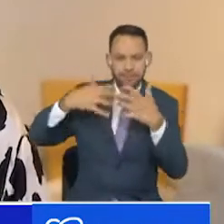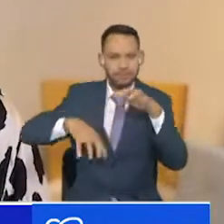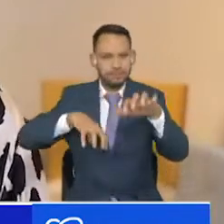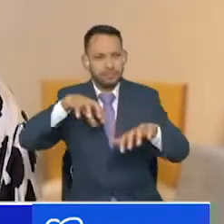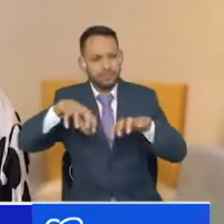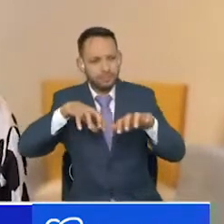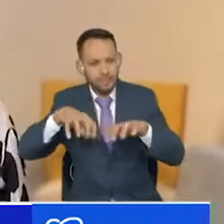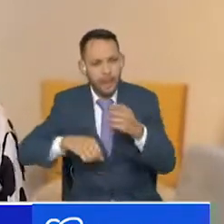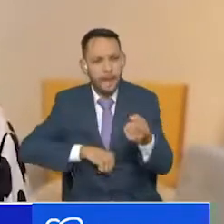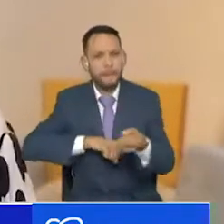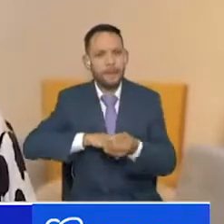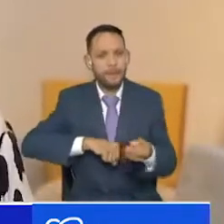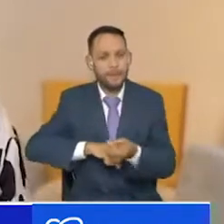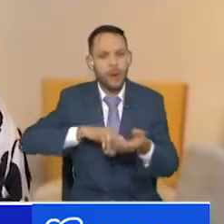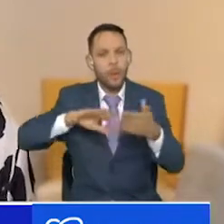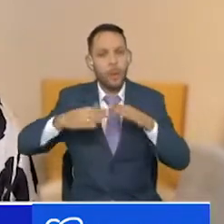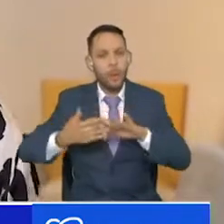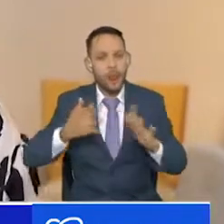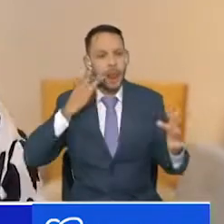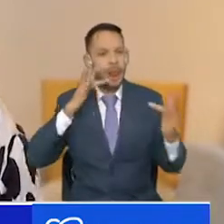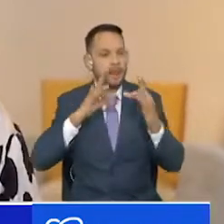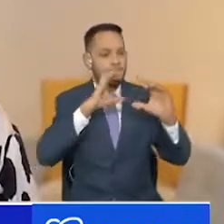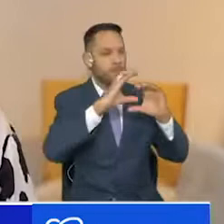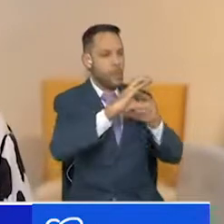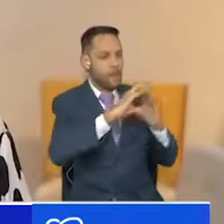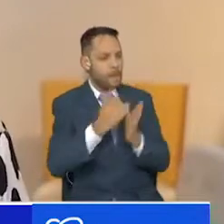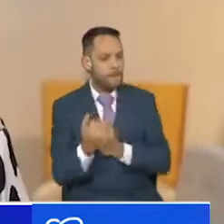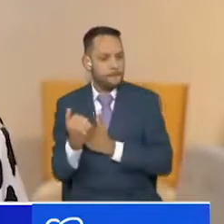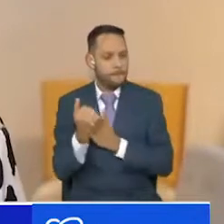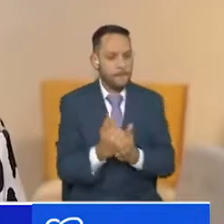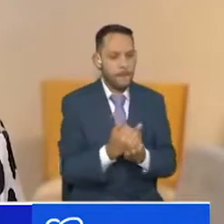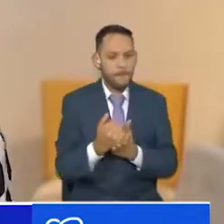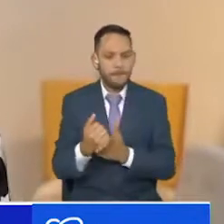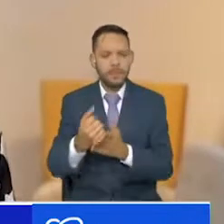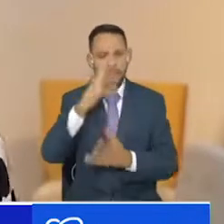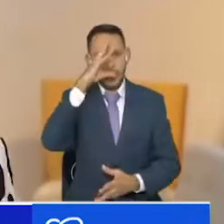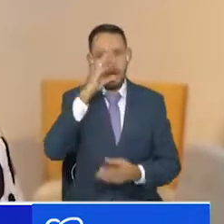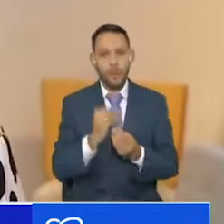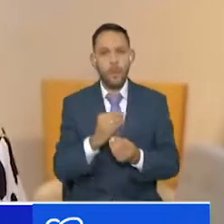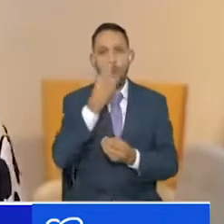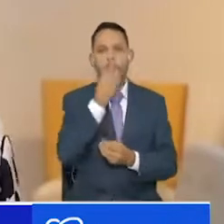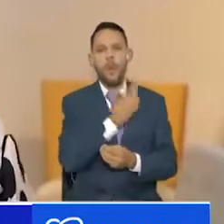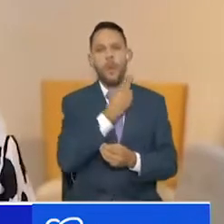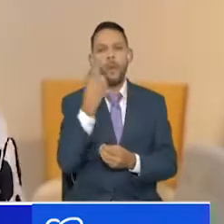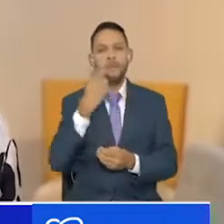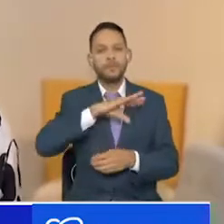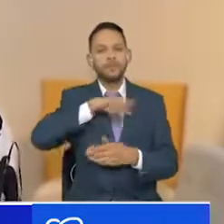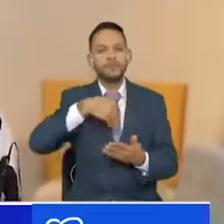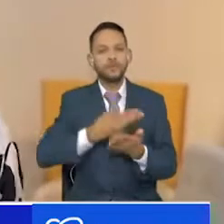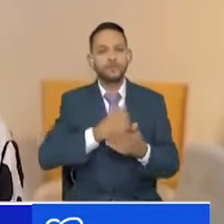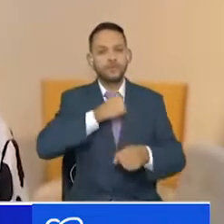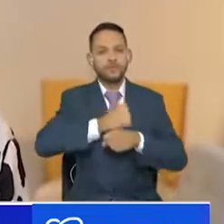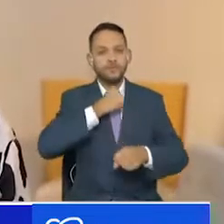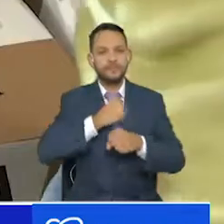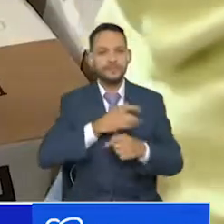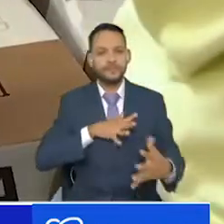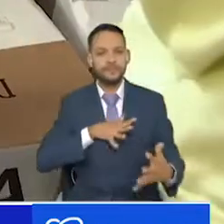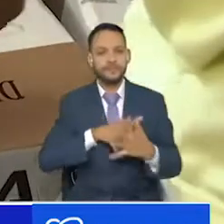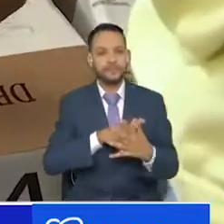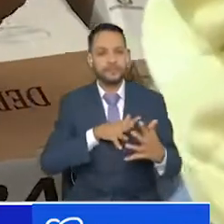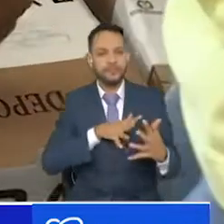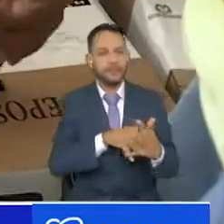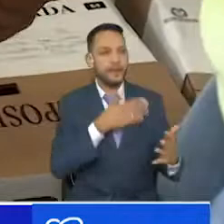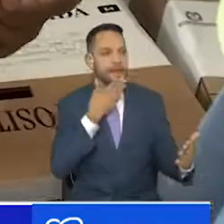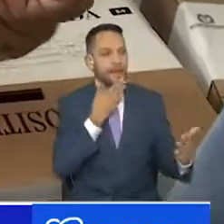empresarios con las comunidades con los gremios porque hay un compromiso de trabajar entre todos la congresista agradeció el voto